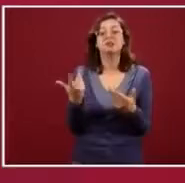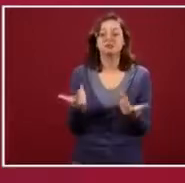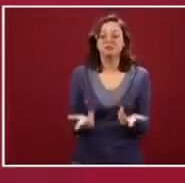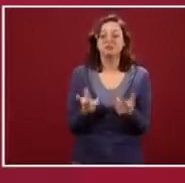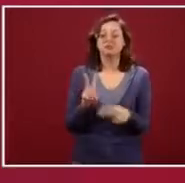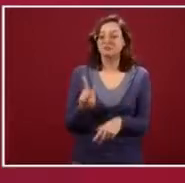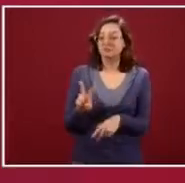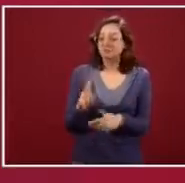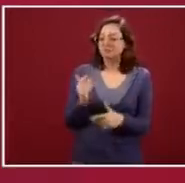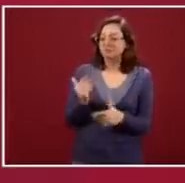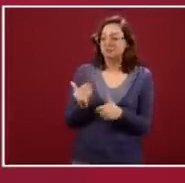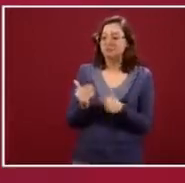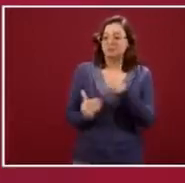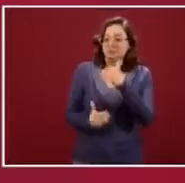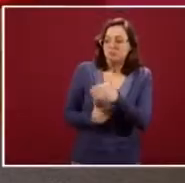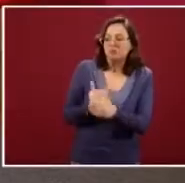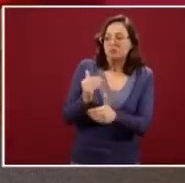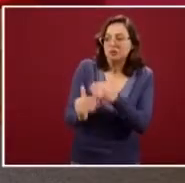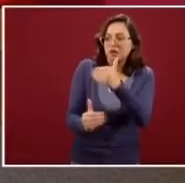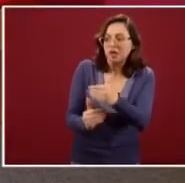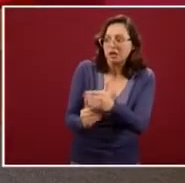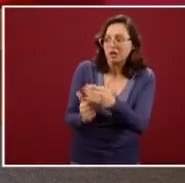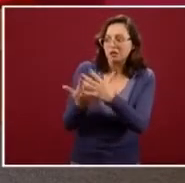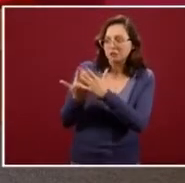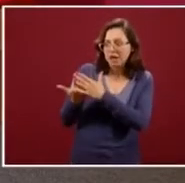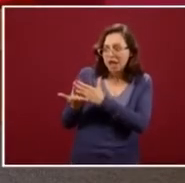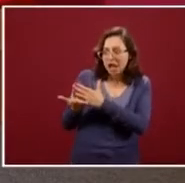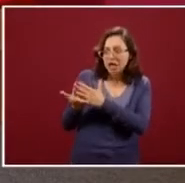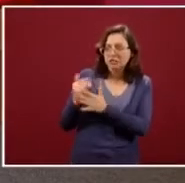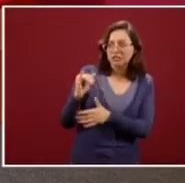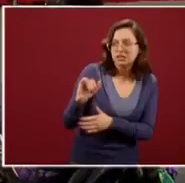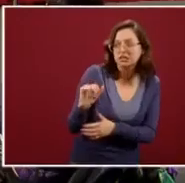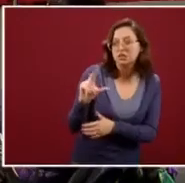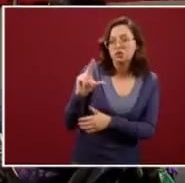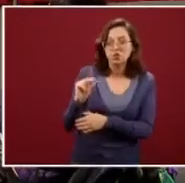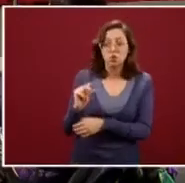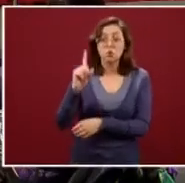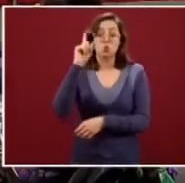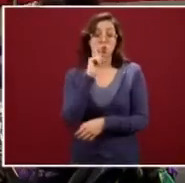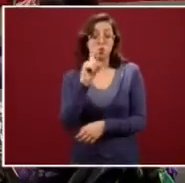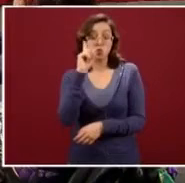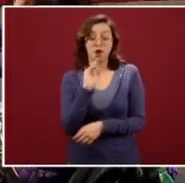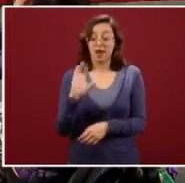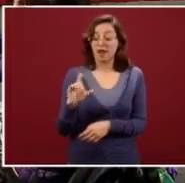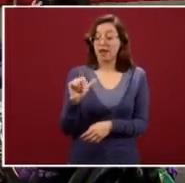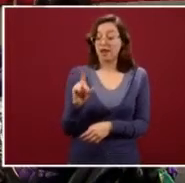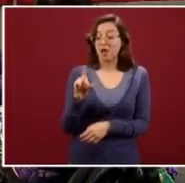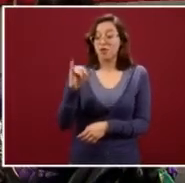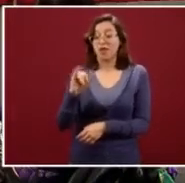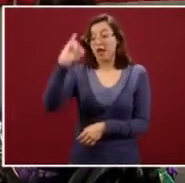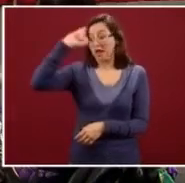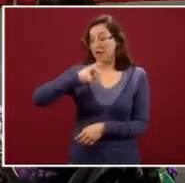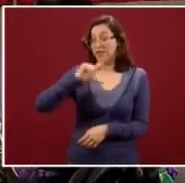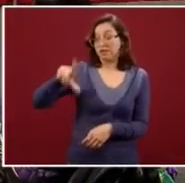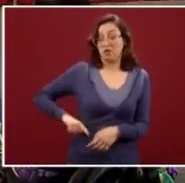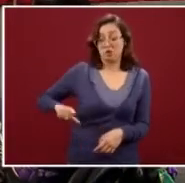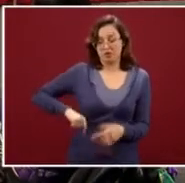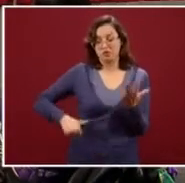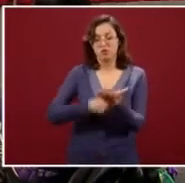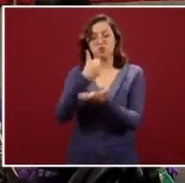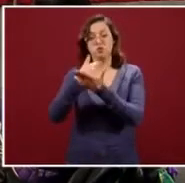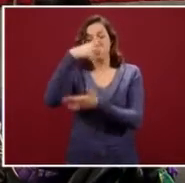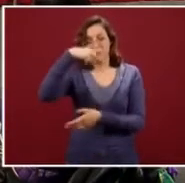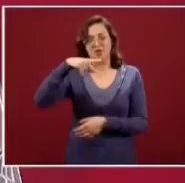de ir de más o esperar un poco más. Y cito a la doctora Sheinbaum, quien hace pocos días